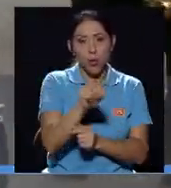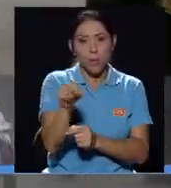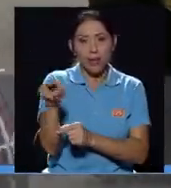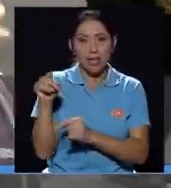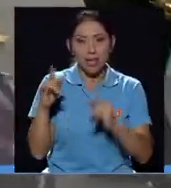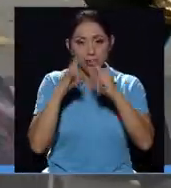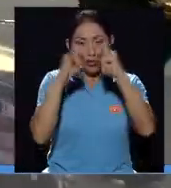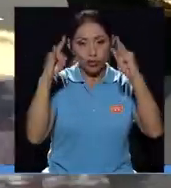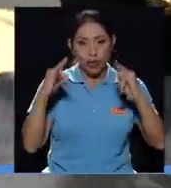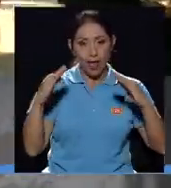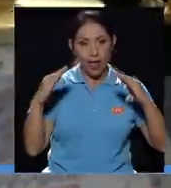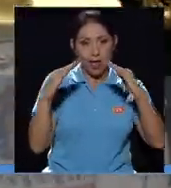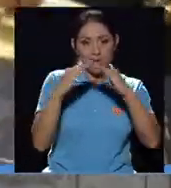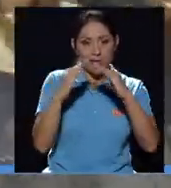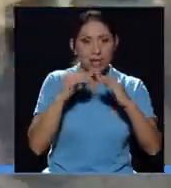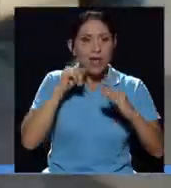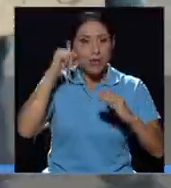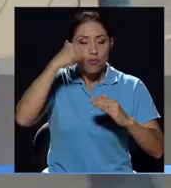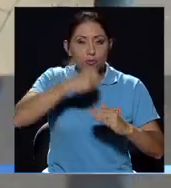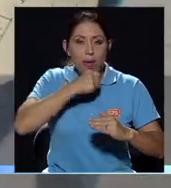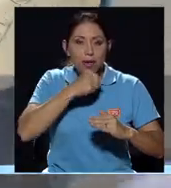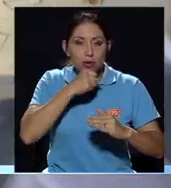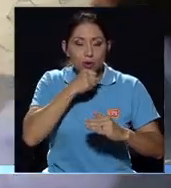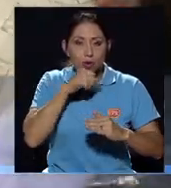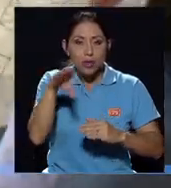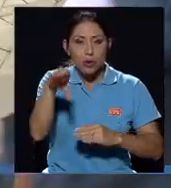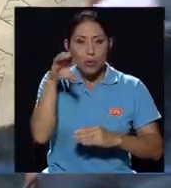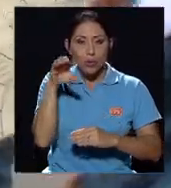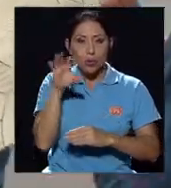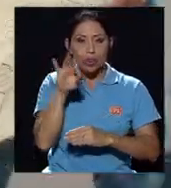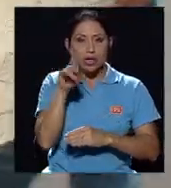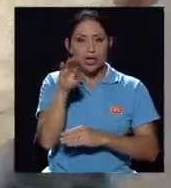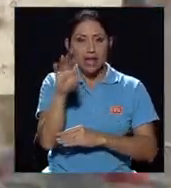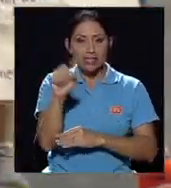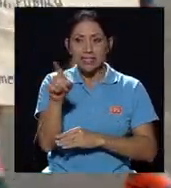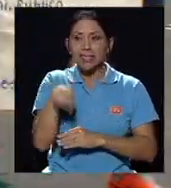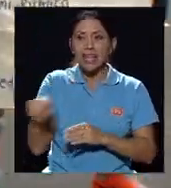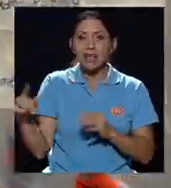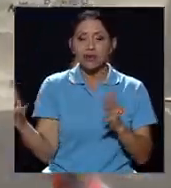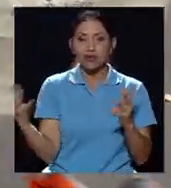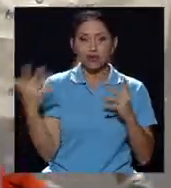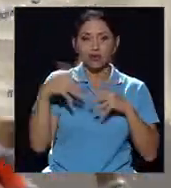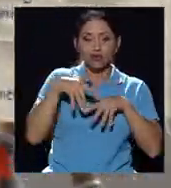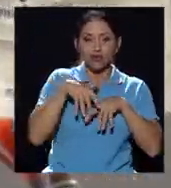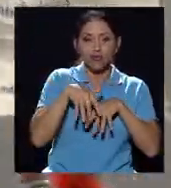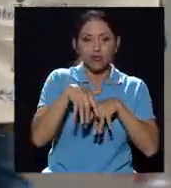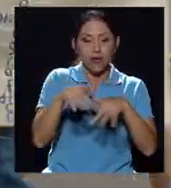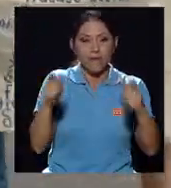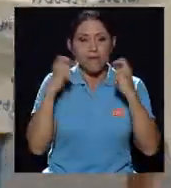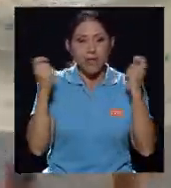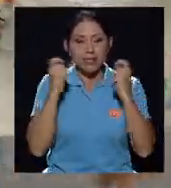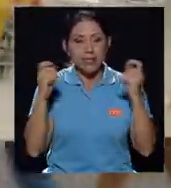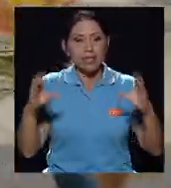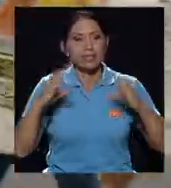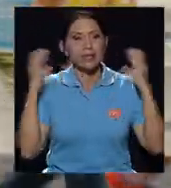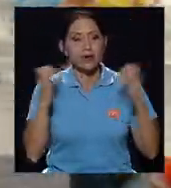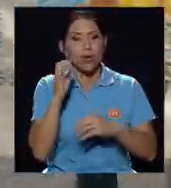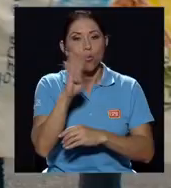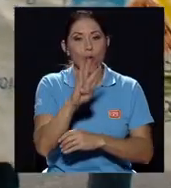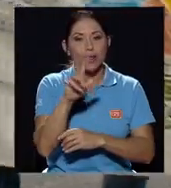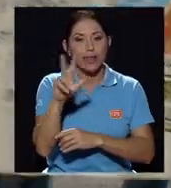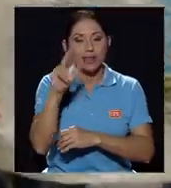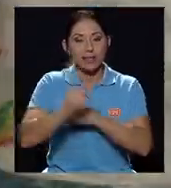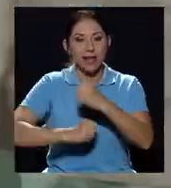del adulto mayor de Tirraces de Curridabat se unieron al pasacalles y a la fiesta, que celebró el 43 aniversario de trabajo